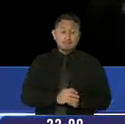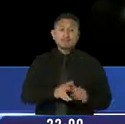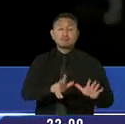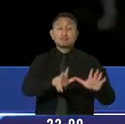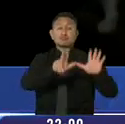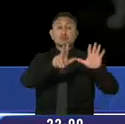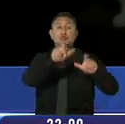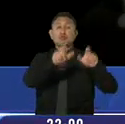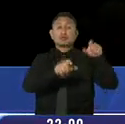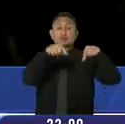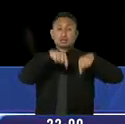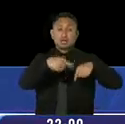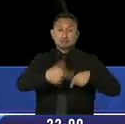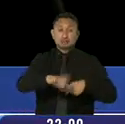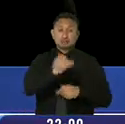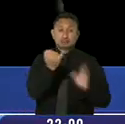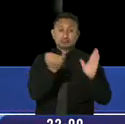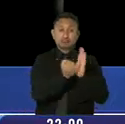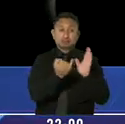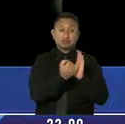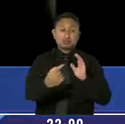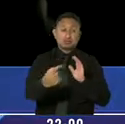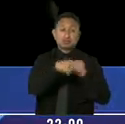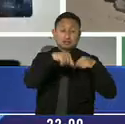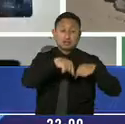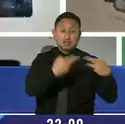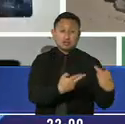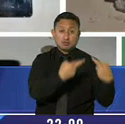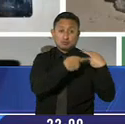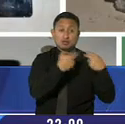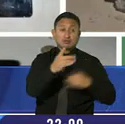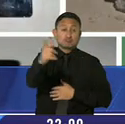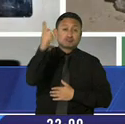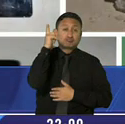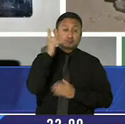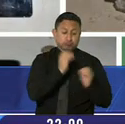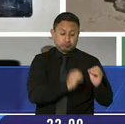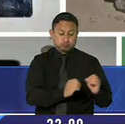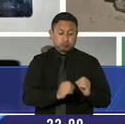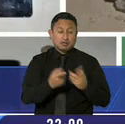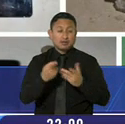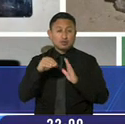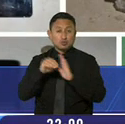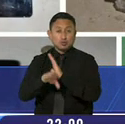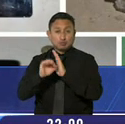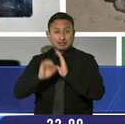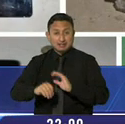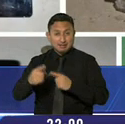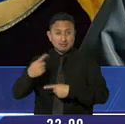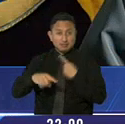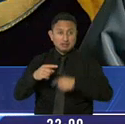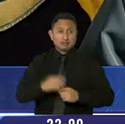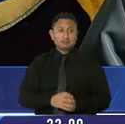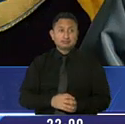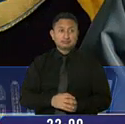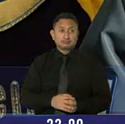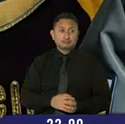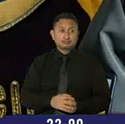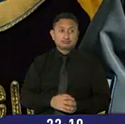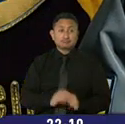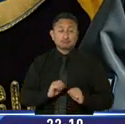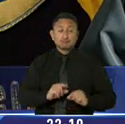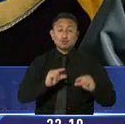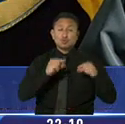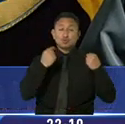fueron identificados, quienes hacían las funciones de líder, organizador, acopiadores y expendedores. Son grupos que dentro